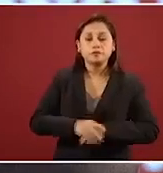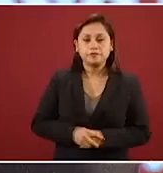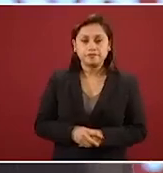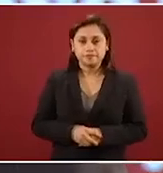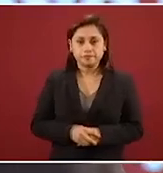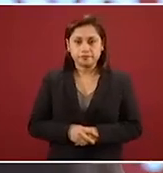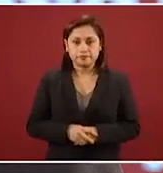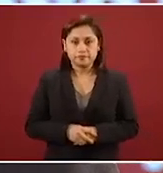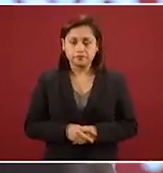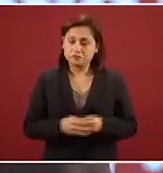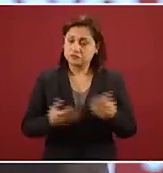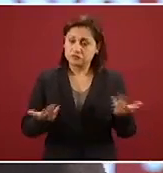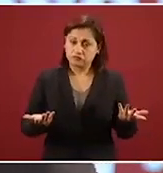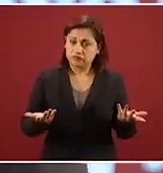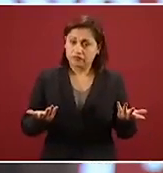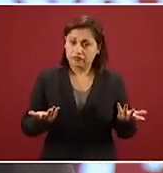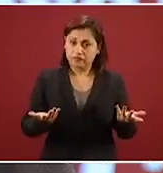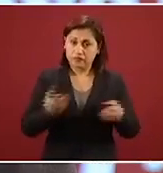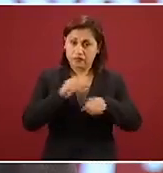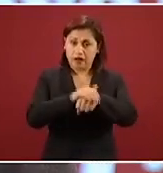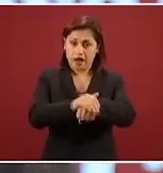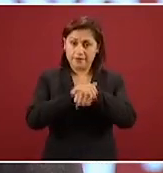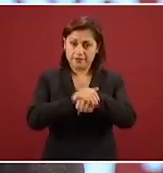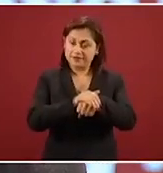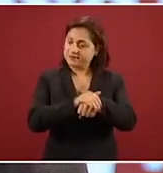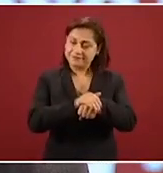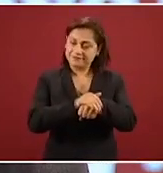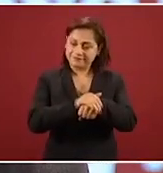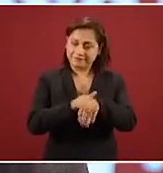Esto va más allá de la amistad.